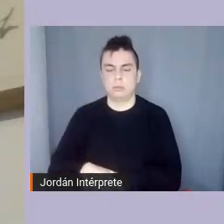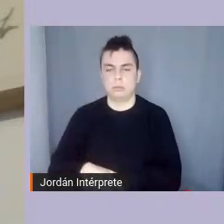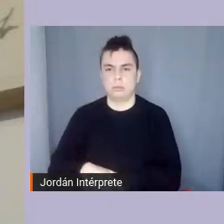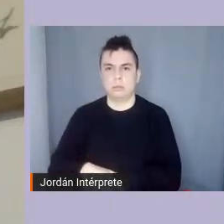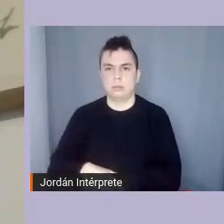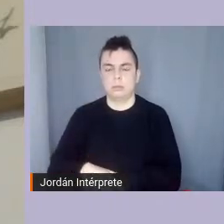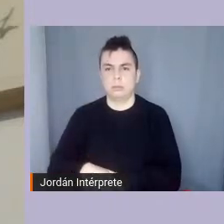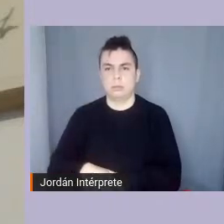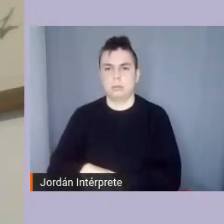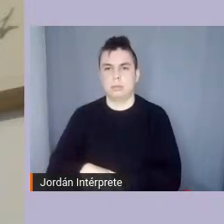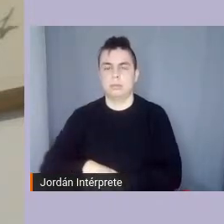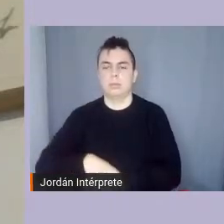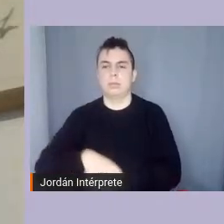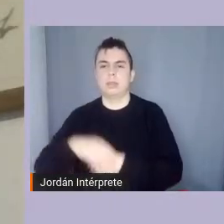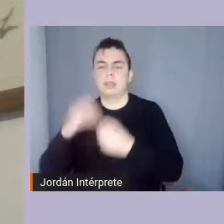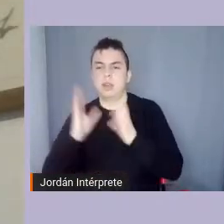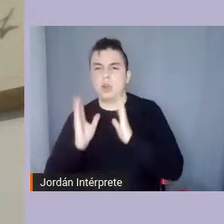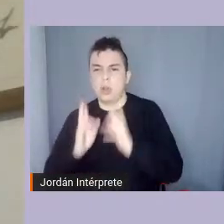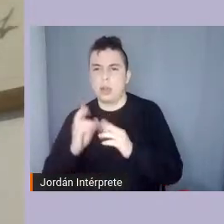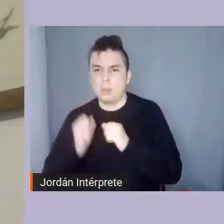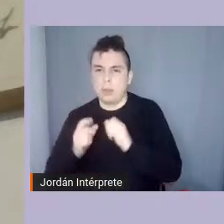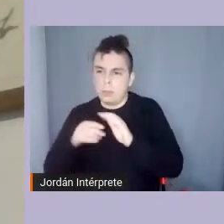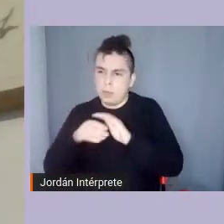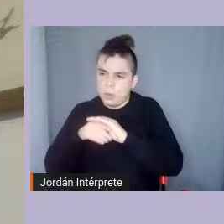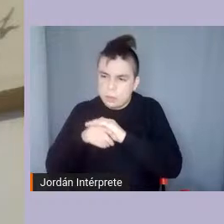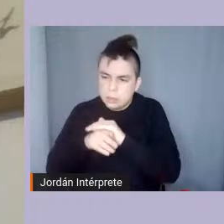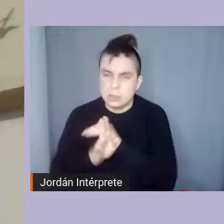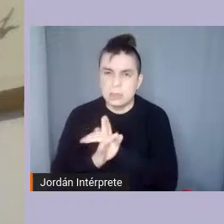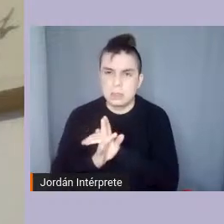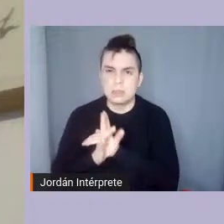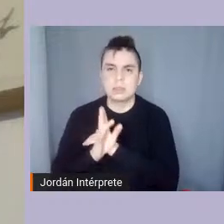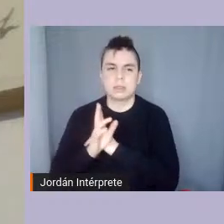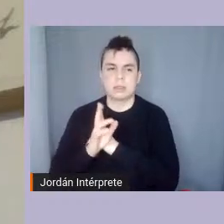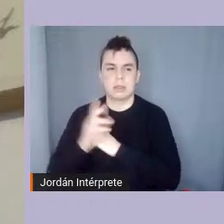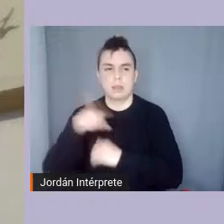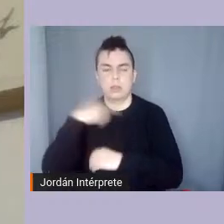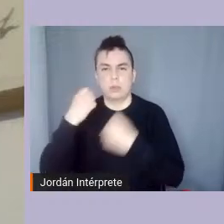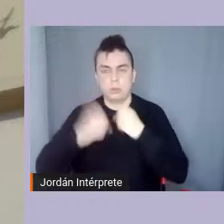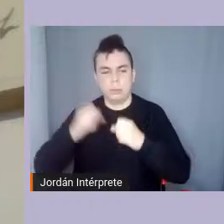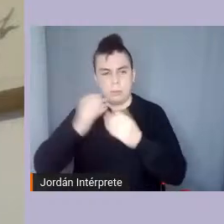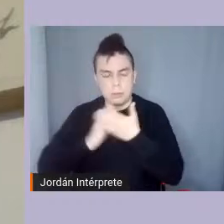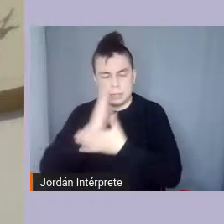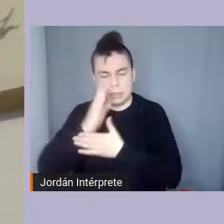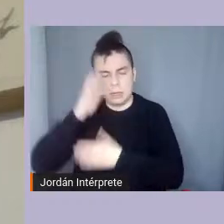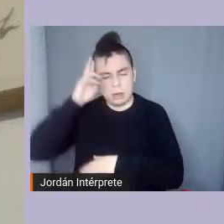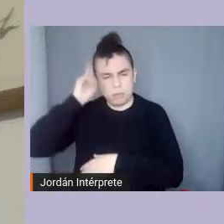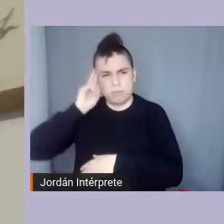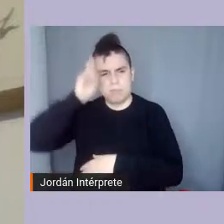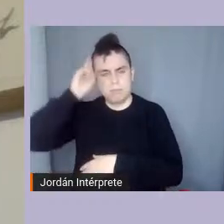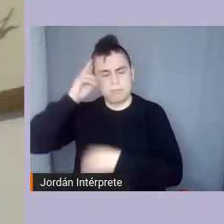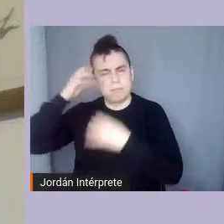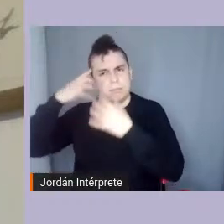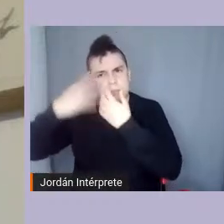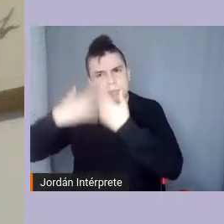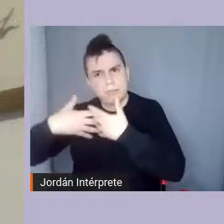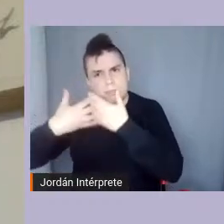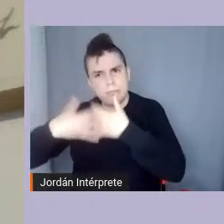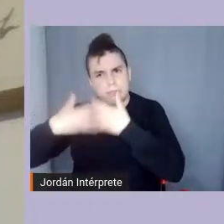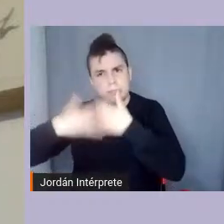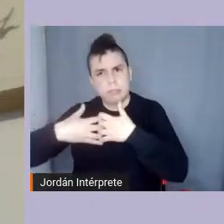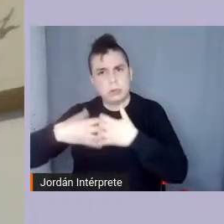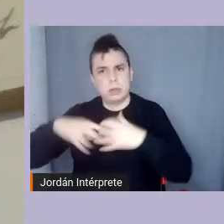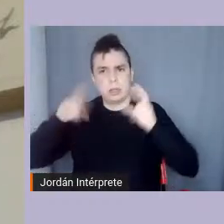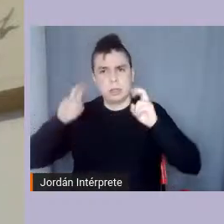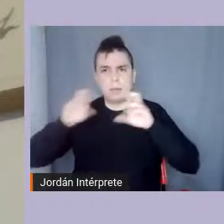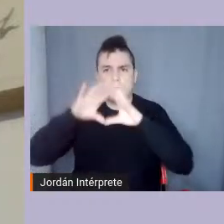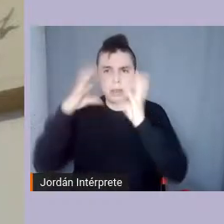simplemente la entrada, la llavecita a que realmente empecemos a reflexionar acerca de el mundo de